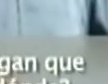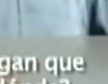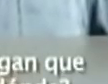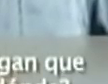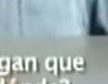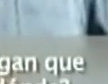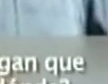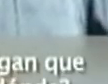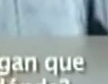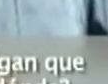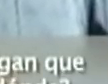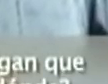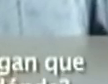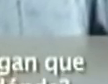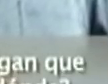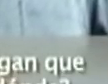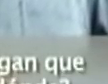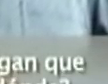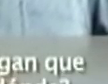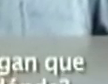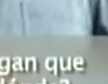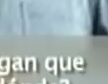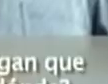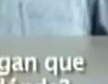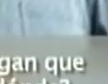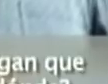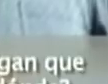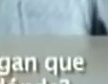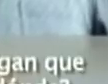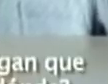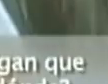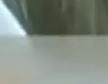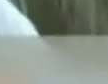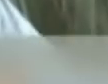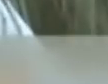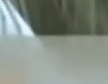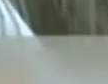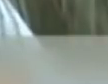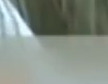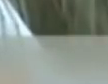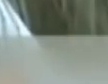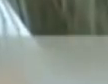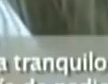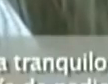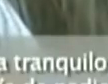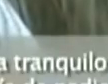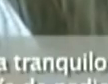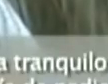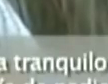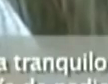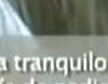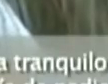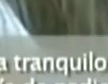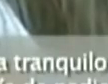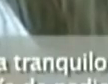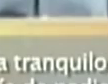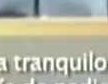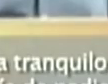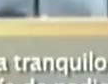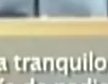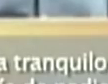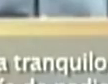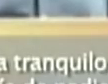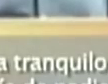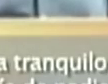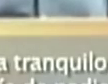Primero no tiene ningún sentido que digan que yo soy de Los Rastrojos, porque, ¿de dónde? No tiene lógica, soy una persona común, que